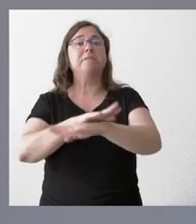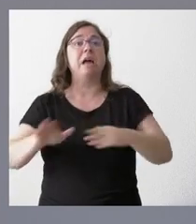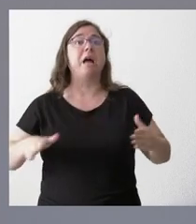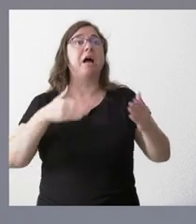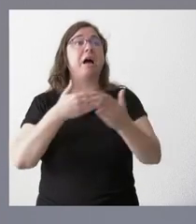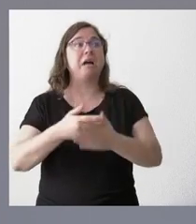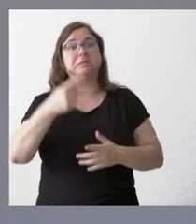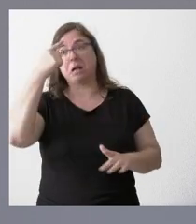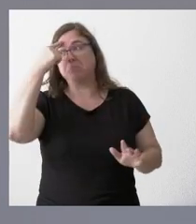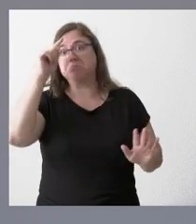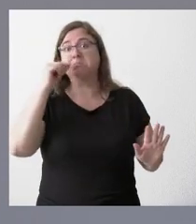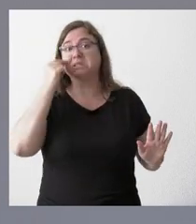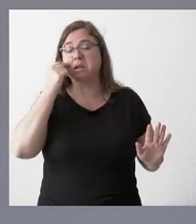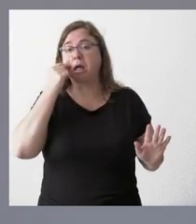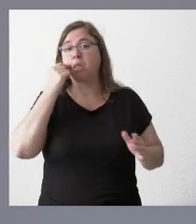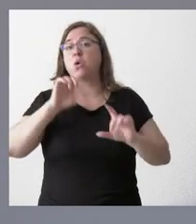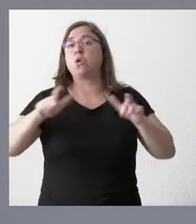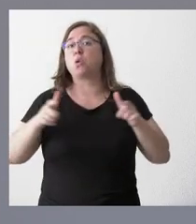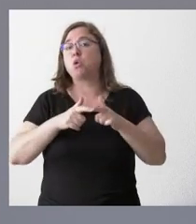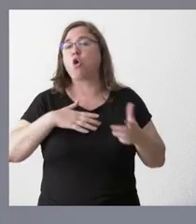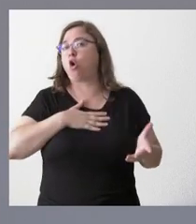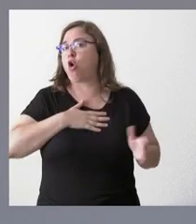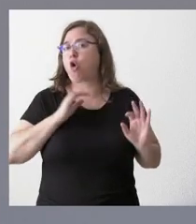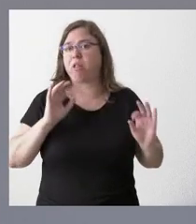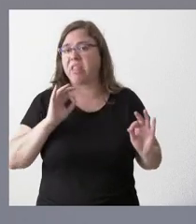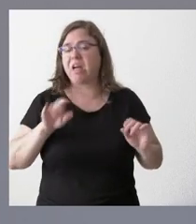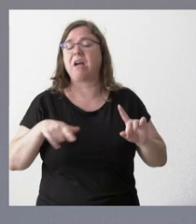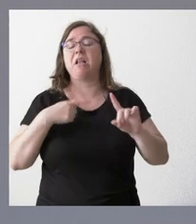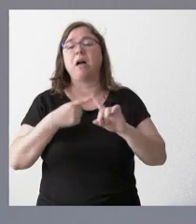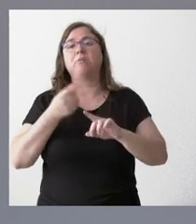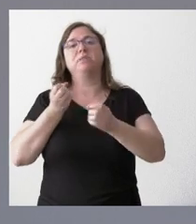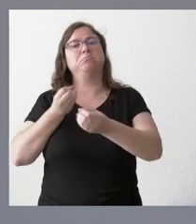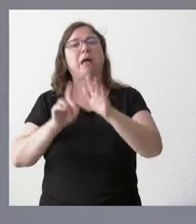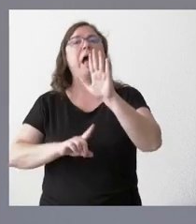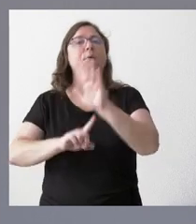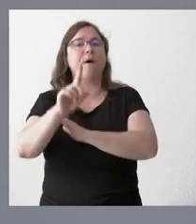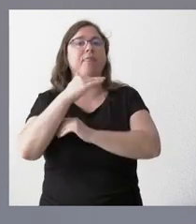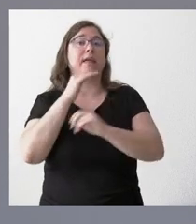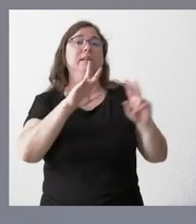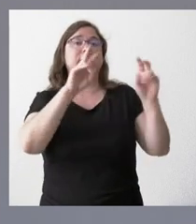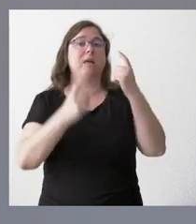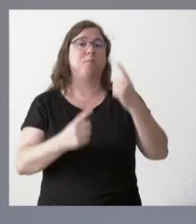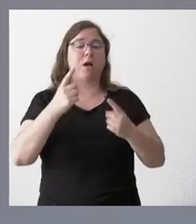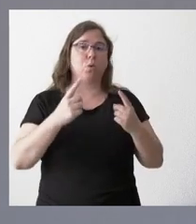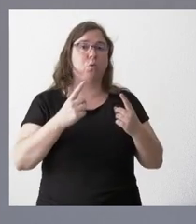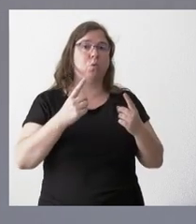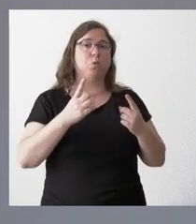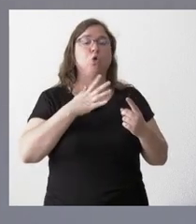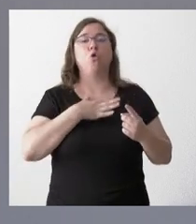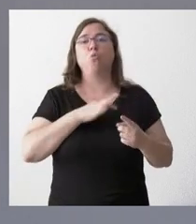reunión ha sido cordial y ellos les transmitirán los avances que se hayan podido producir, que en algunos temas, pues lógicamente son